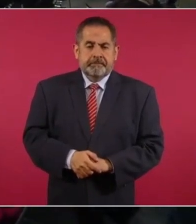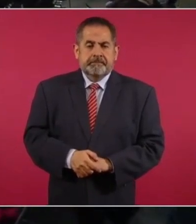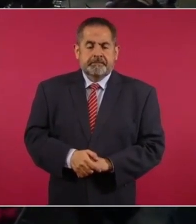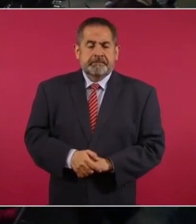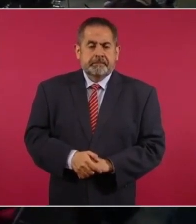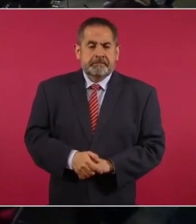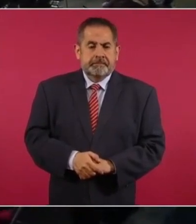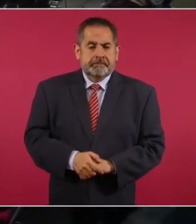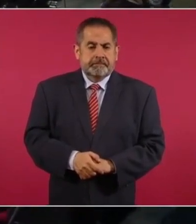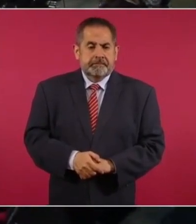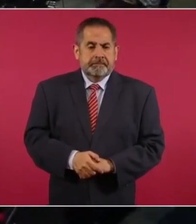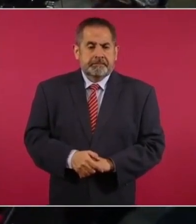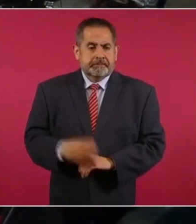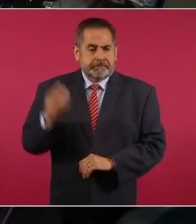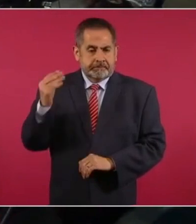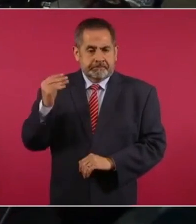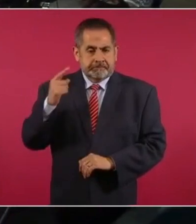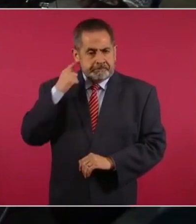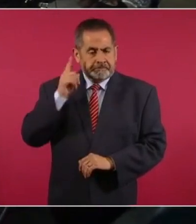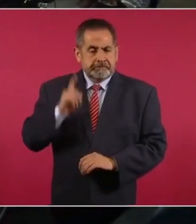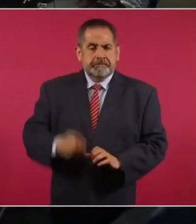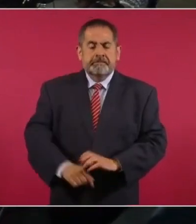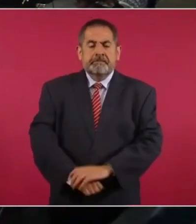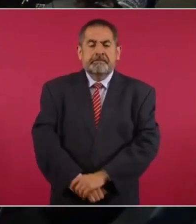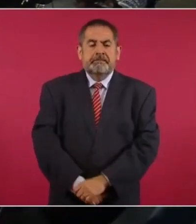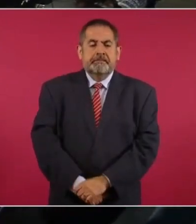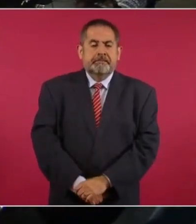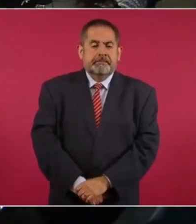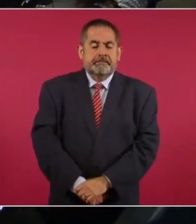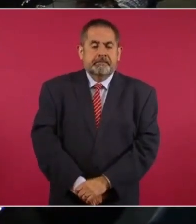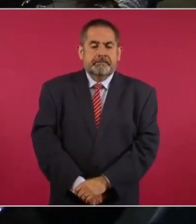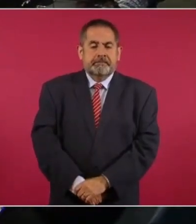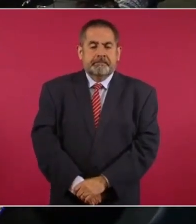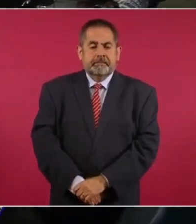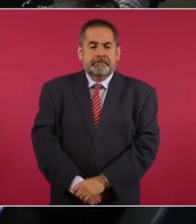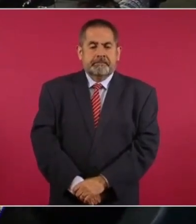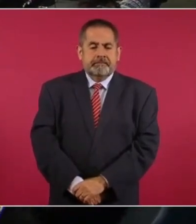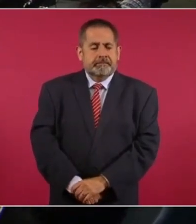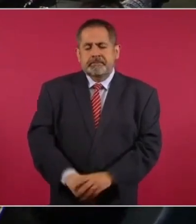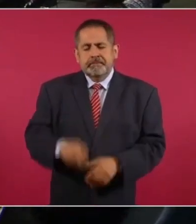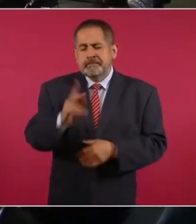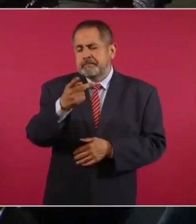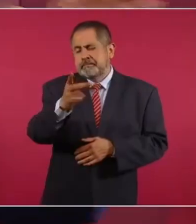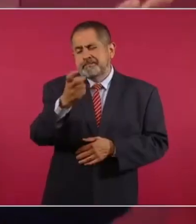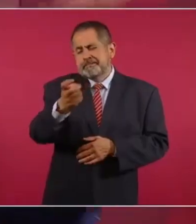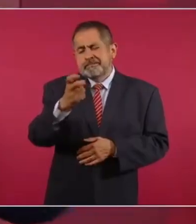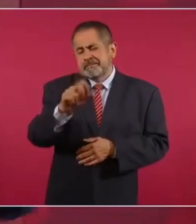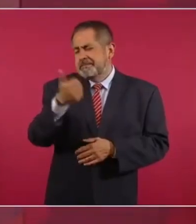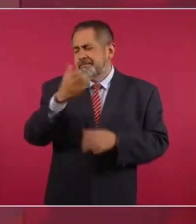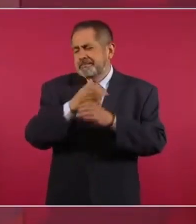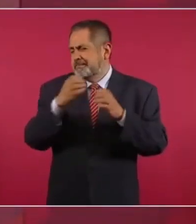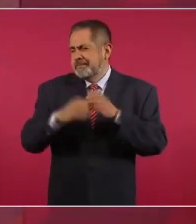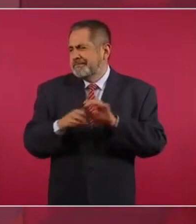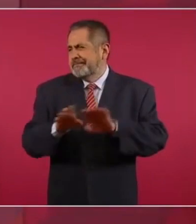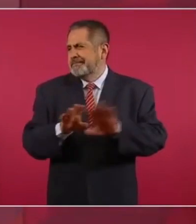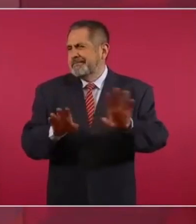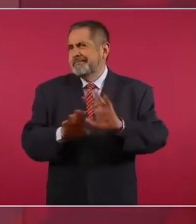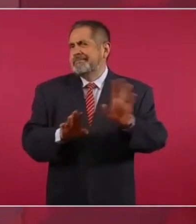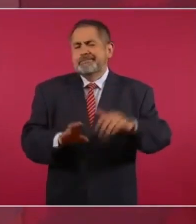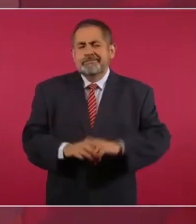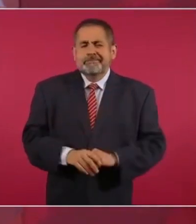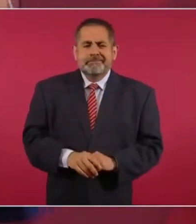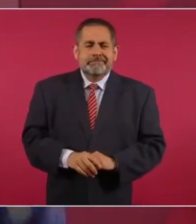le solicitó, pues se fue hasta con Al-Azraqui. Pero eso es otro asunto, o sea, ya